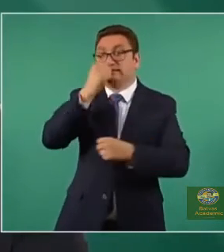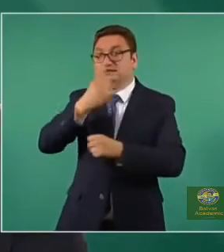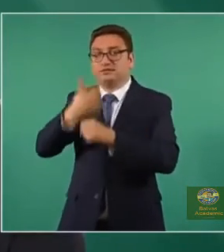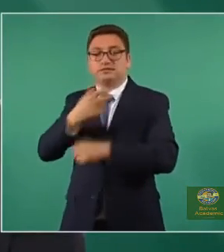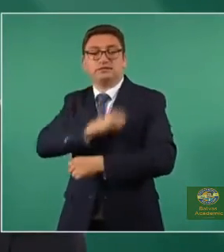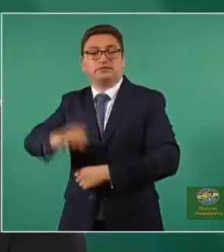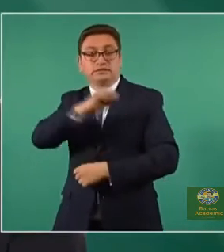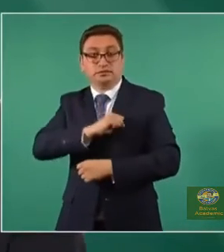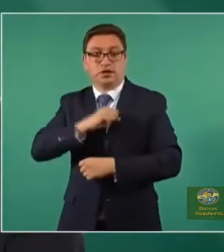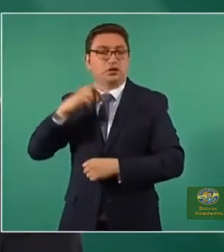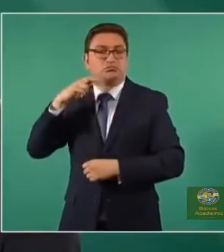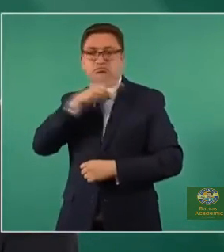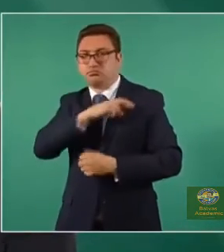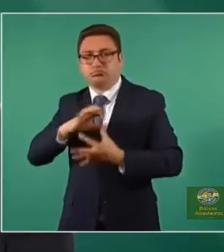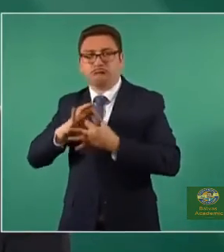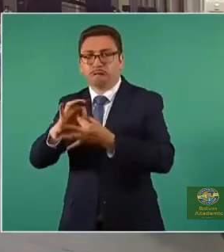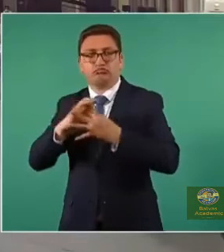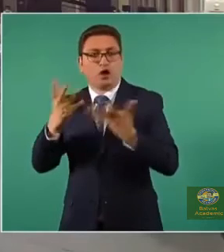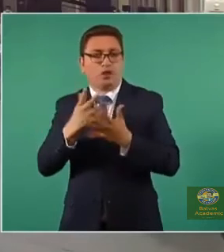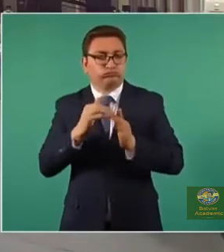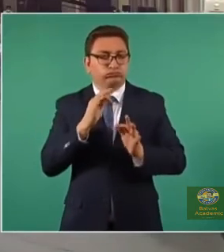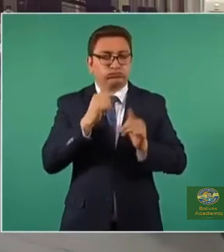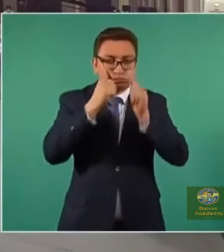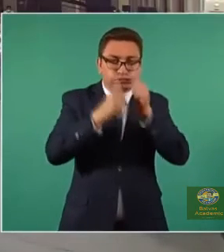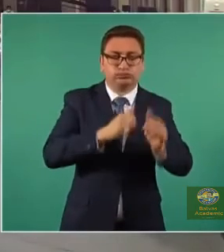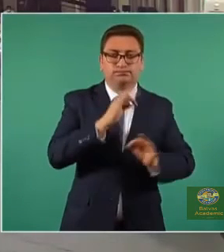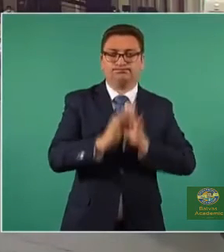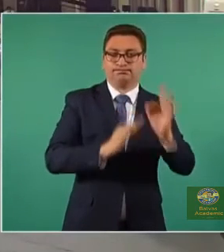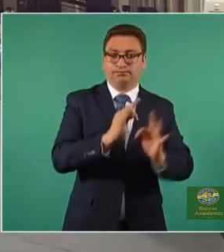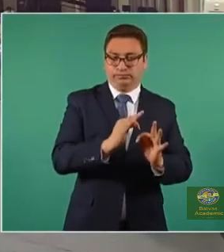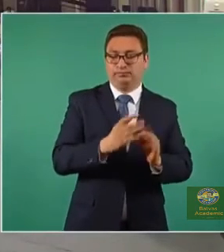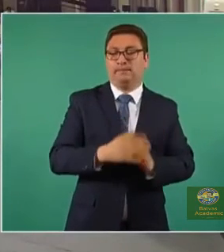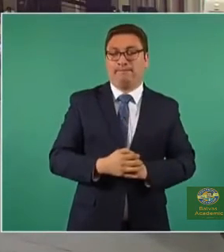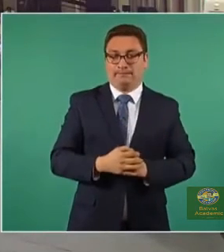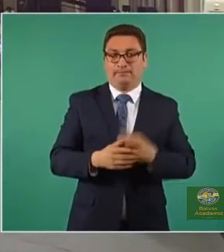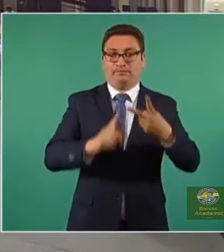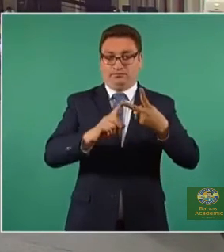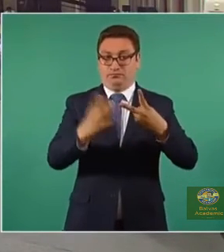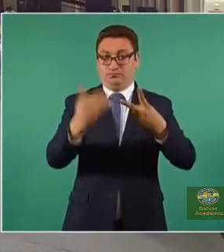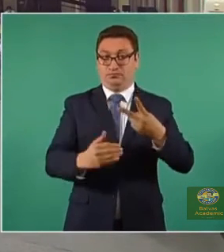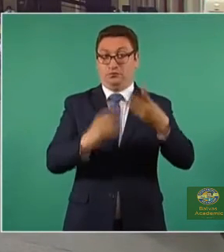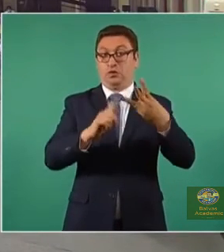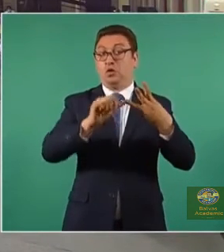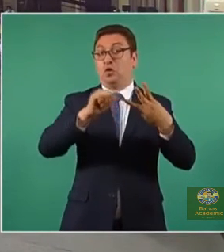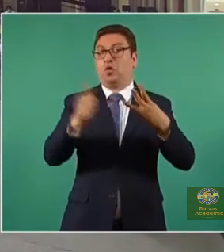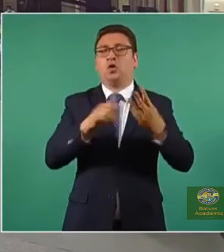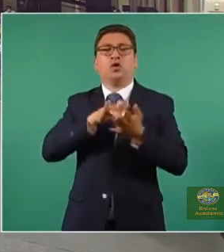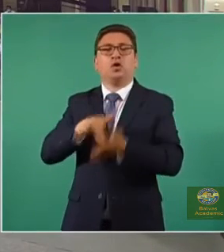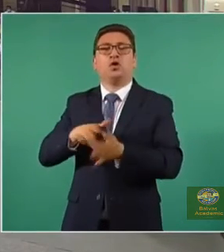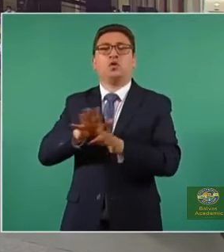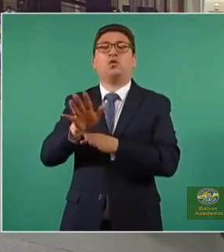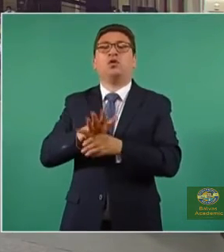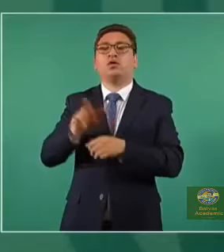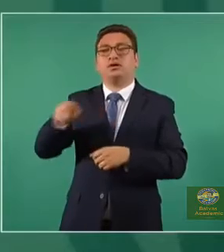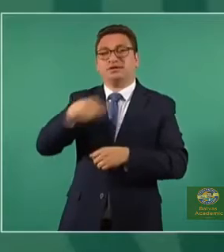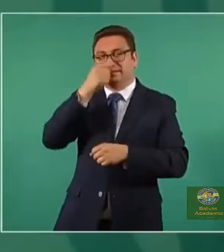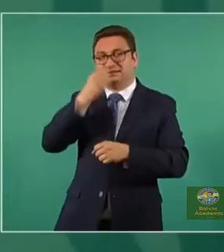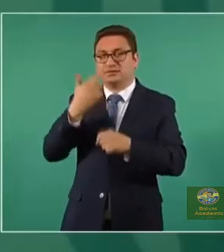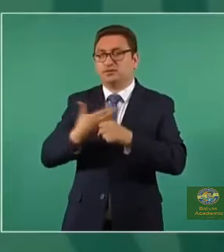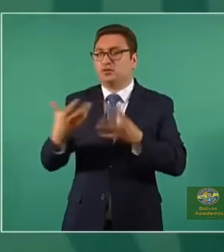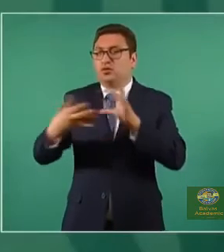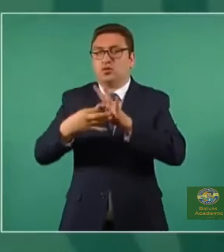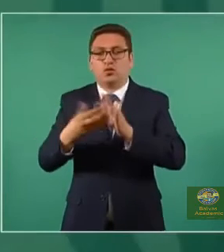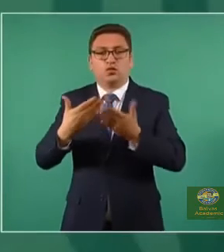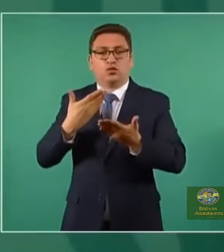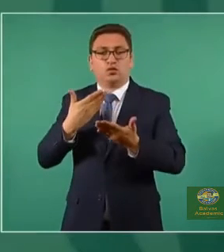un manejo efectivo y eficiente de esos focos infecciosos. En tercer lugar, queremos cooperar también con la Secretaría en la